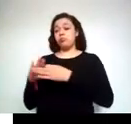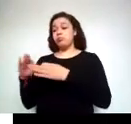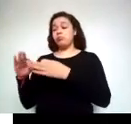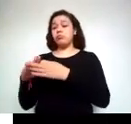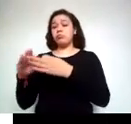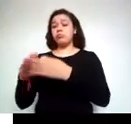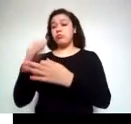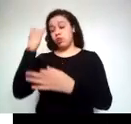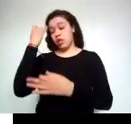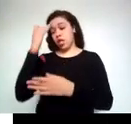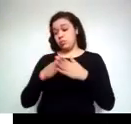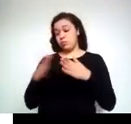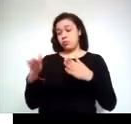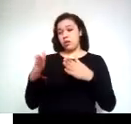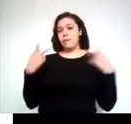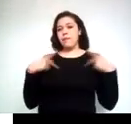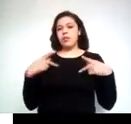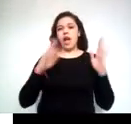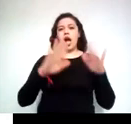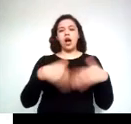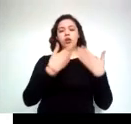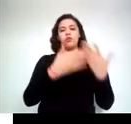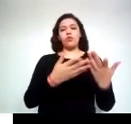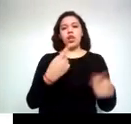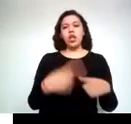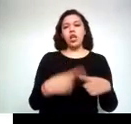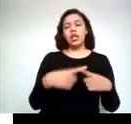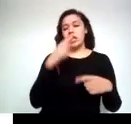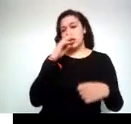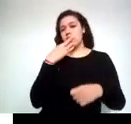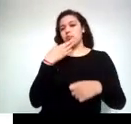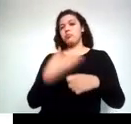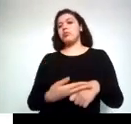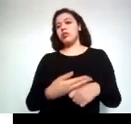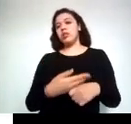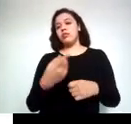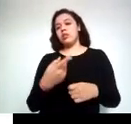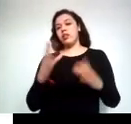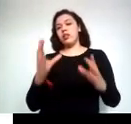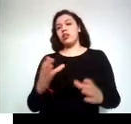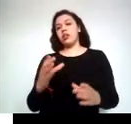cuestionarios lo puede aplicar alguien externo, ¿quién se queda como responsable de estos?